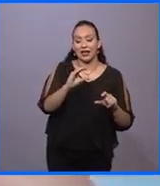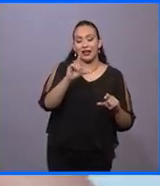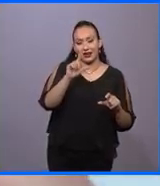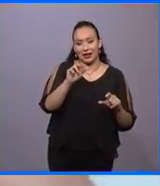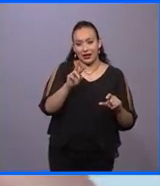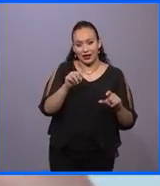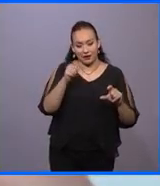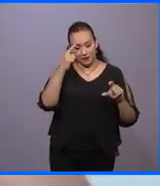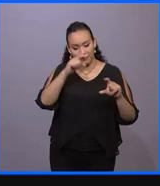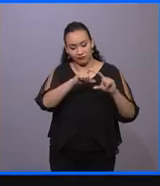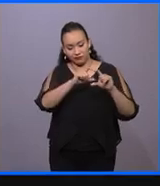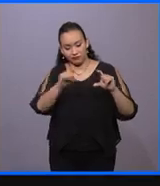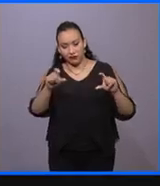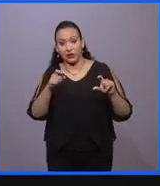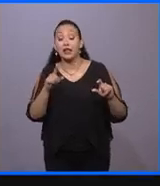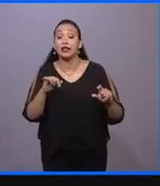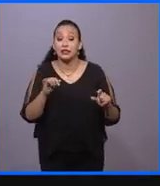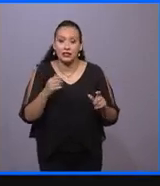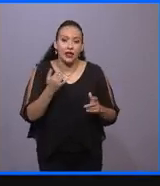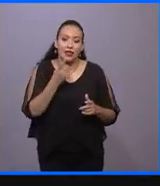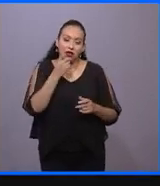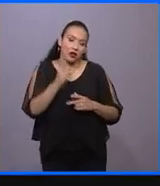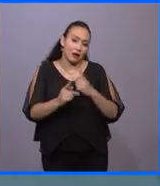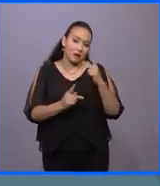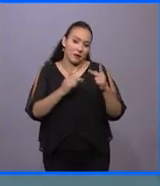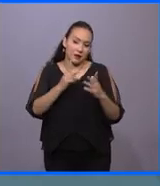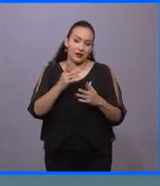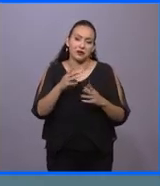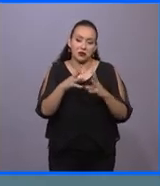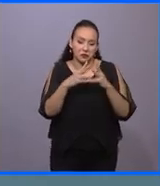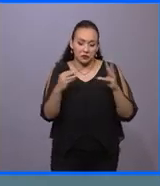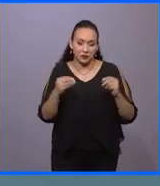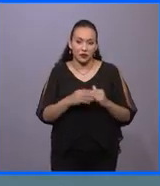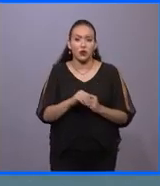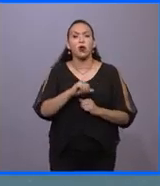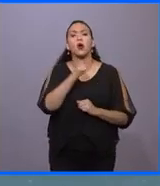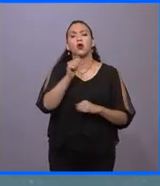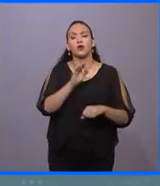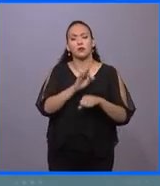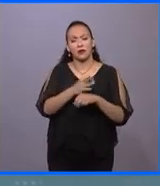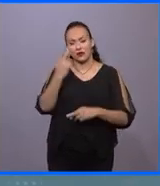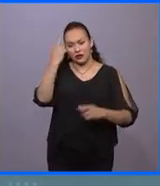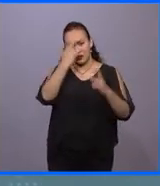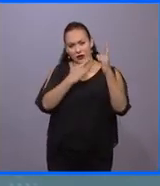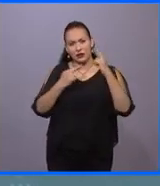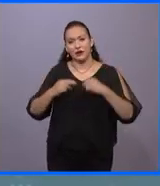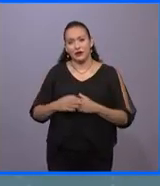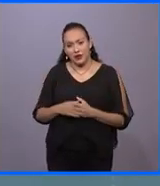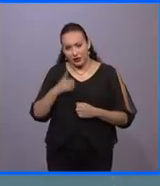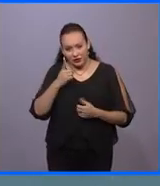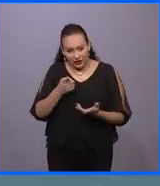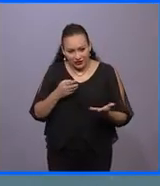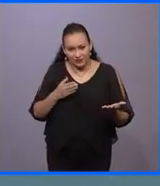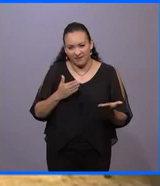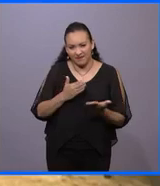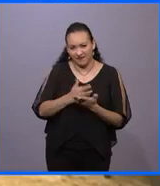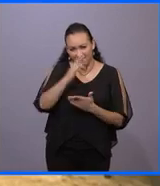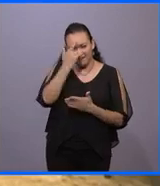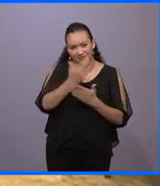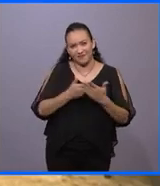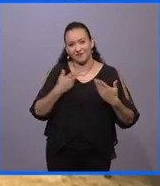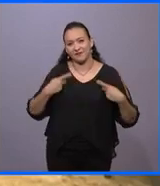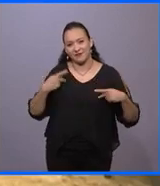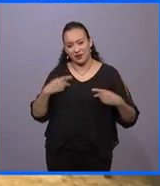RFC de quien se le haya condonado algún crédito fiscal. Al resolver un amparo, determinó que vulnera el derecho a la privacidad de las personas,